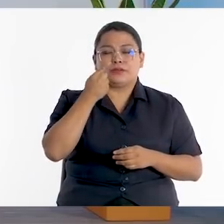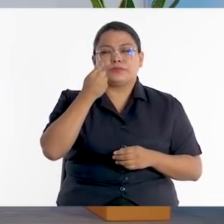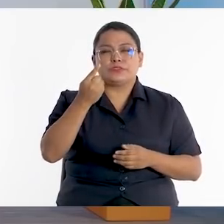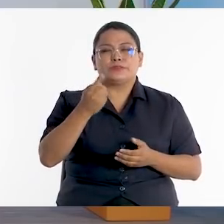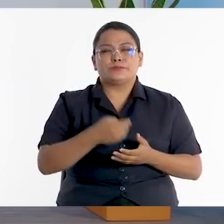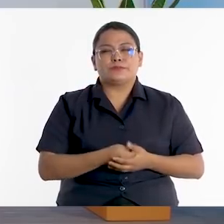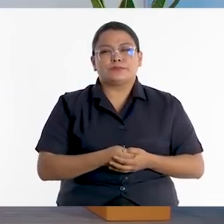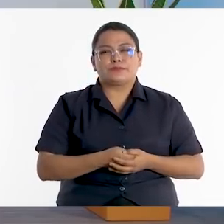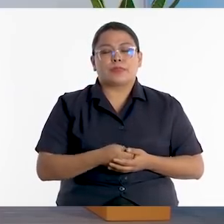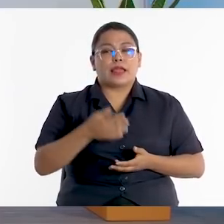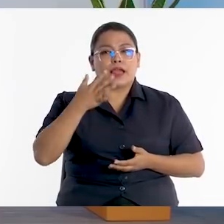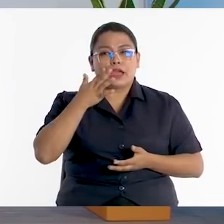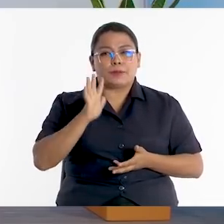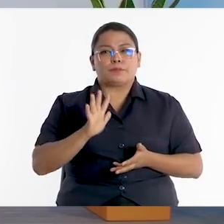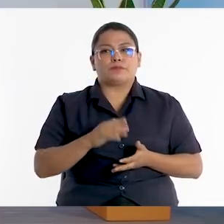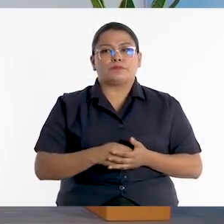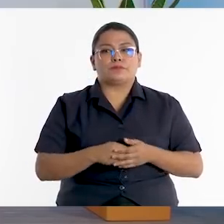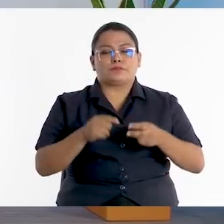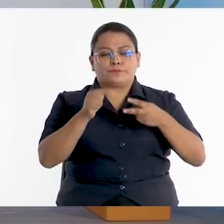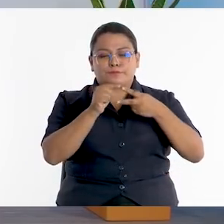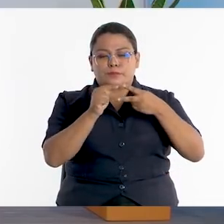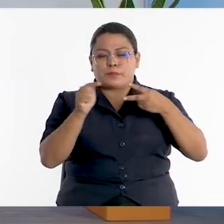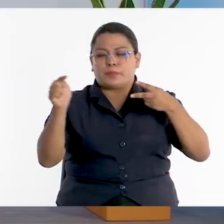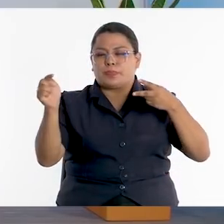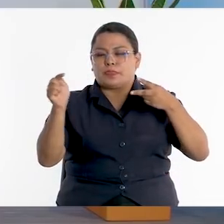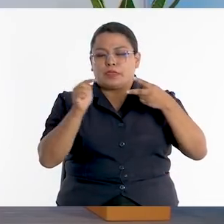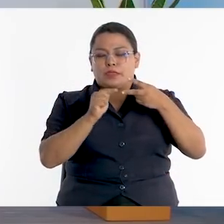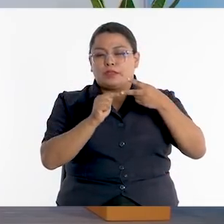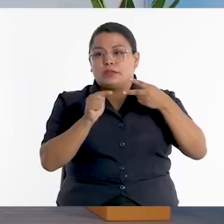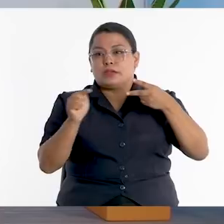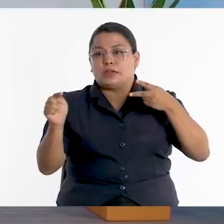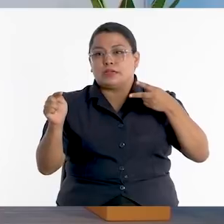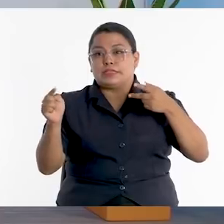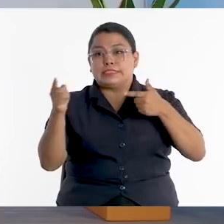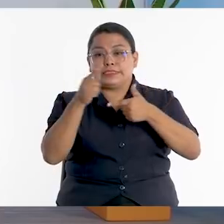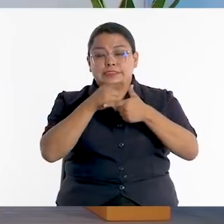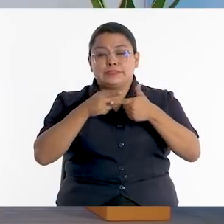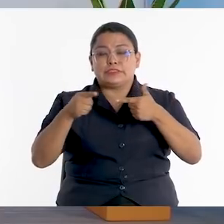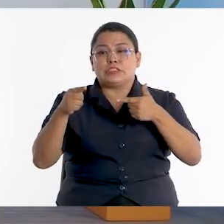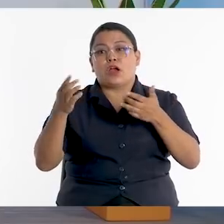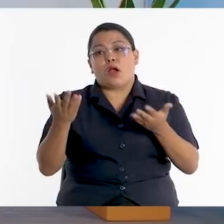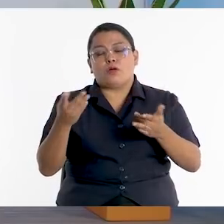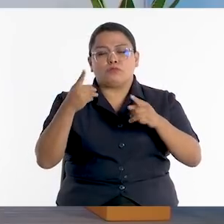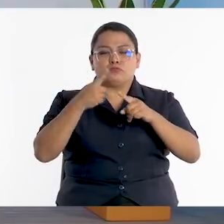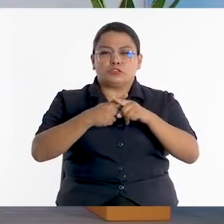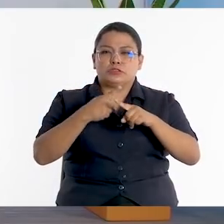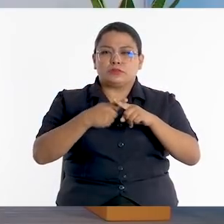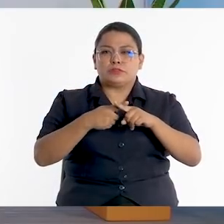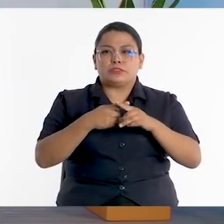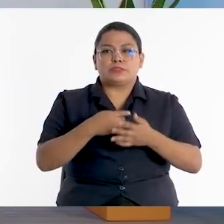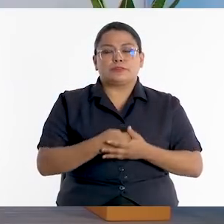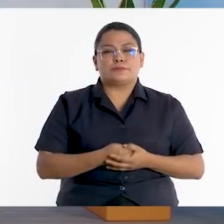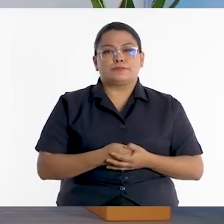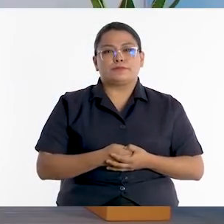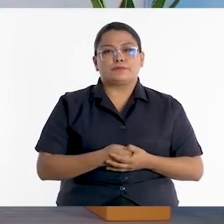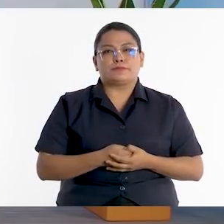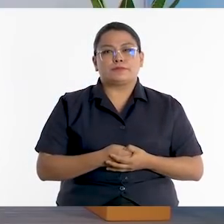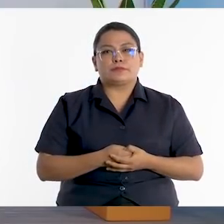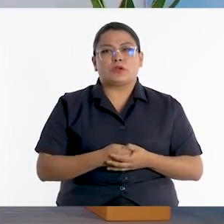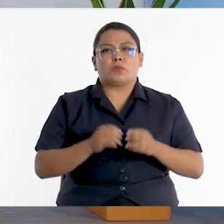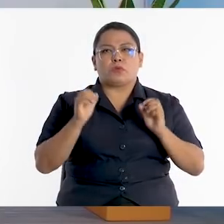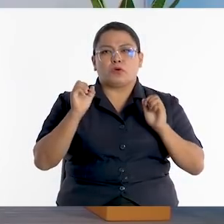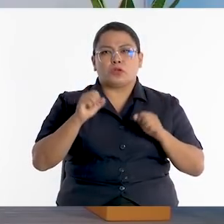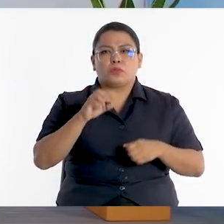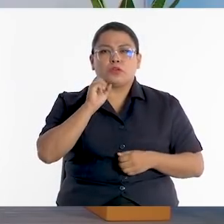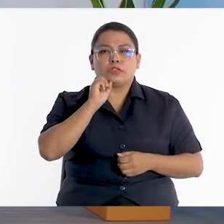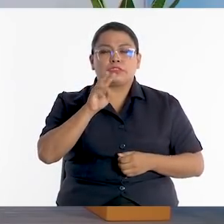Veamos. Por ejemplo, si hacemos divisiones o multiplicaciones, en este caso